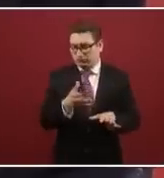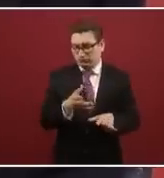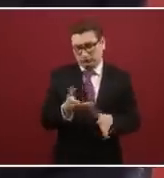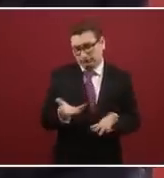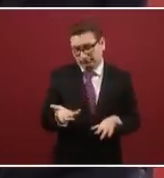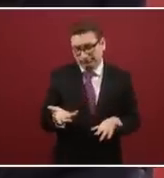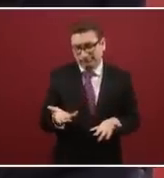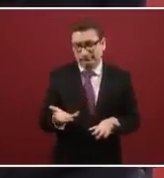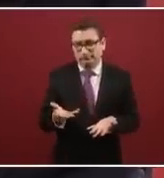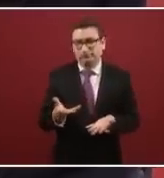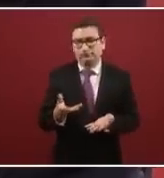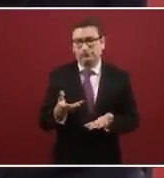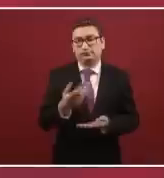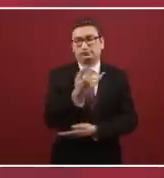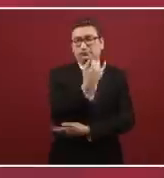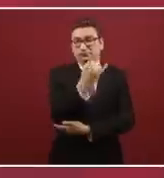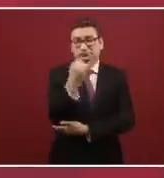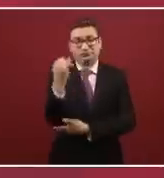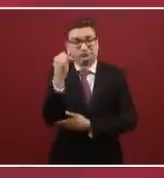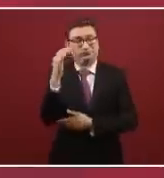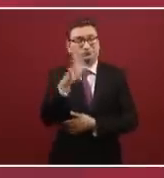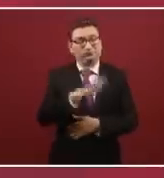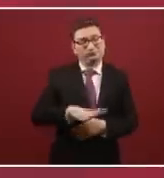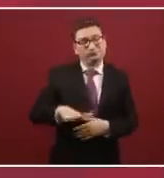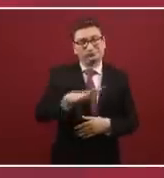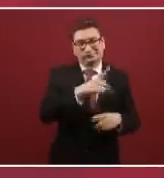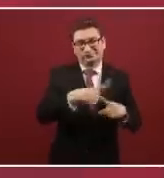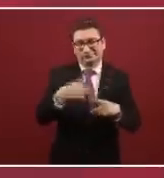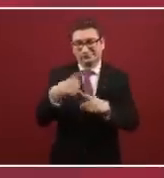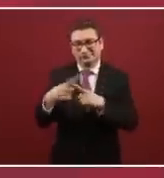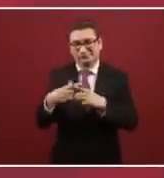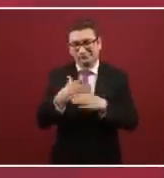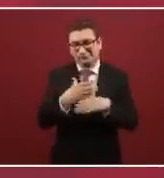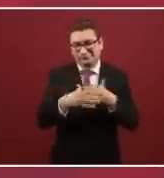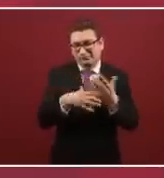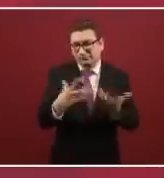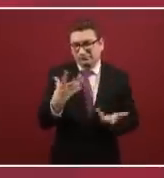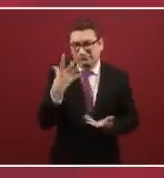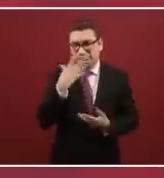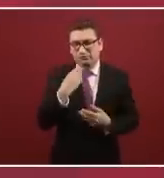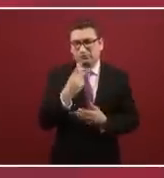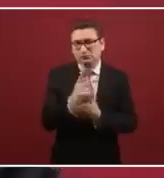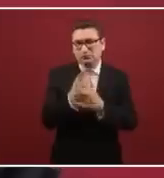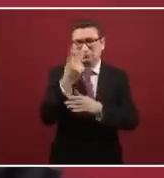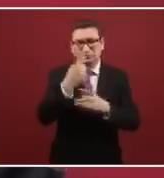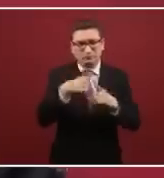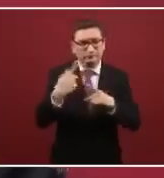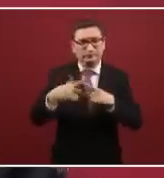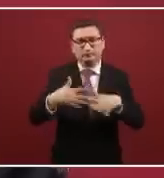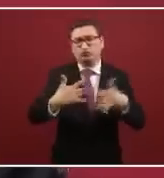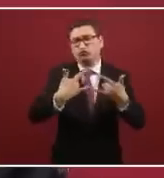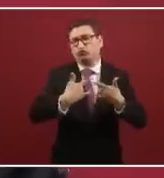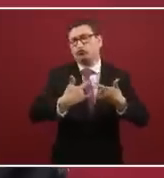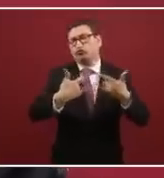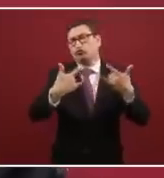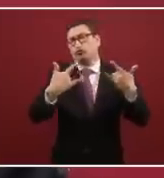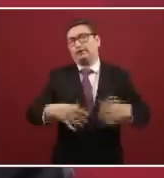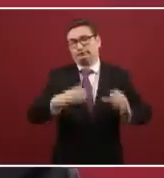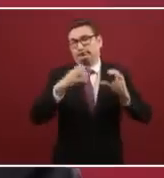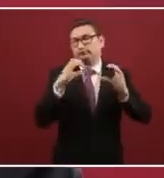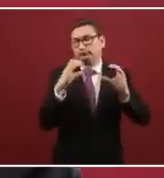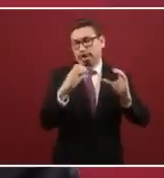el jardín botánico, que es de historia.